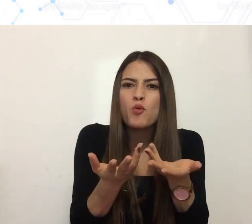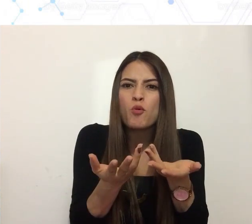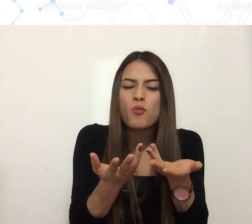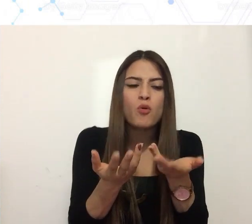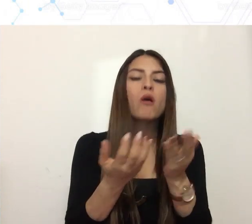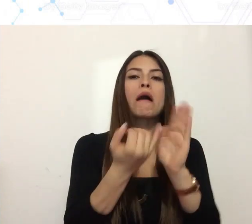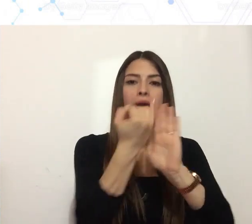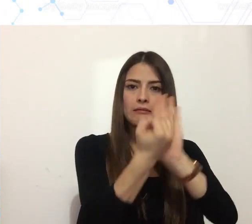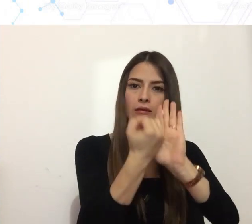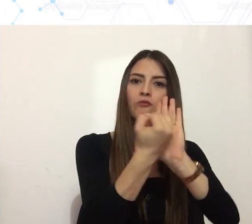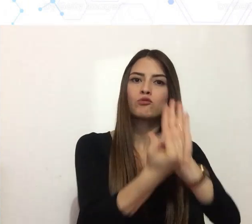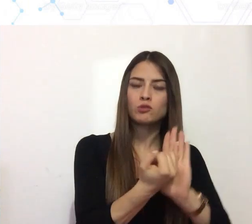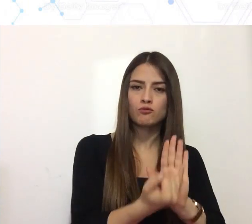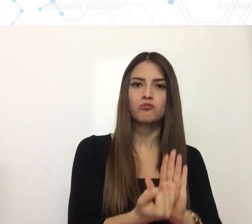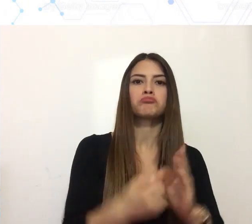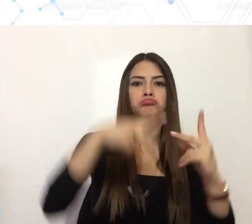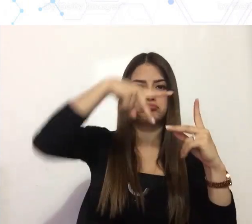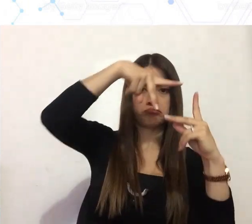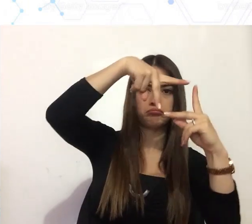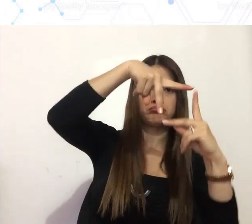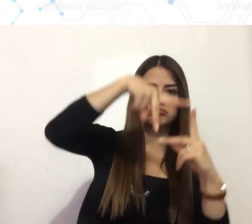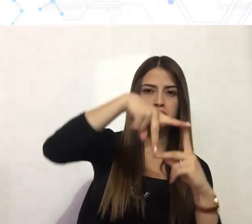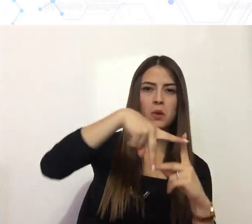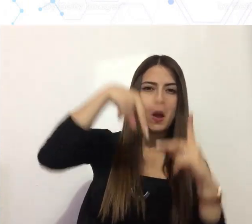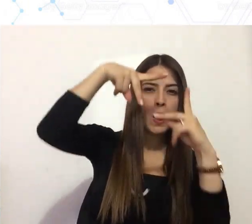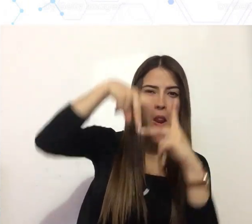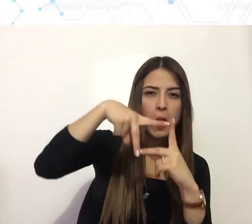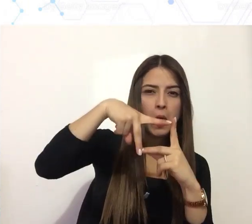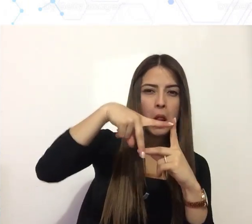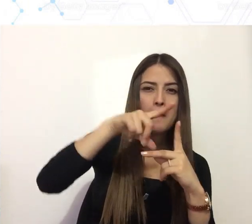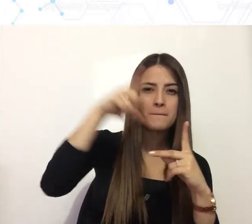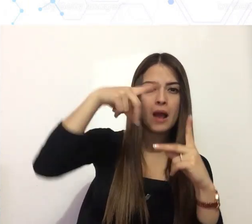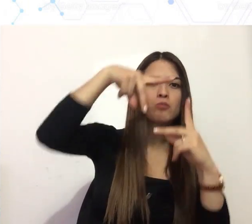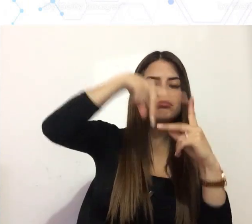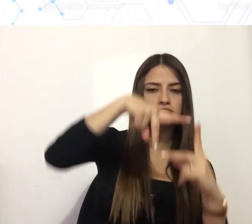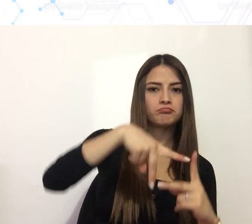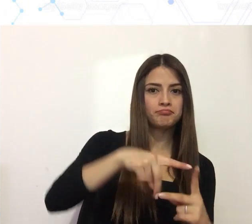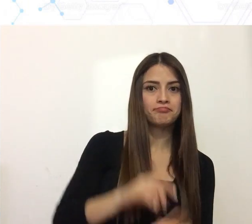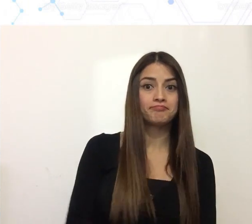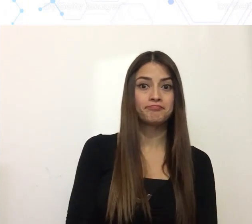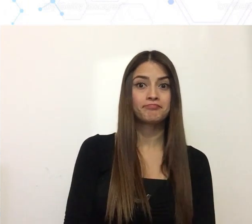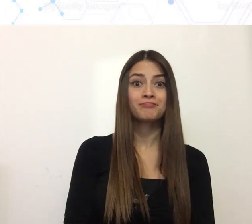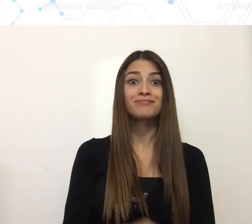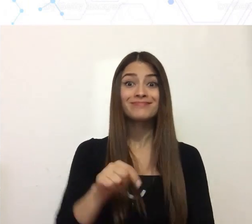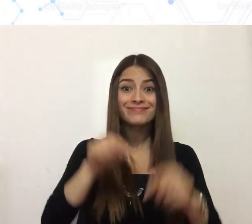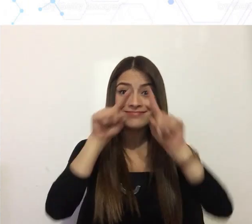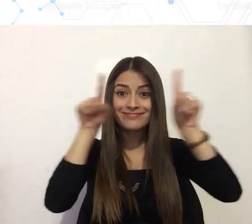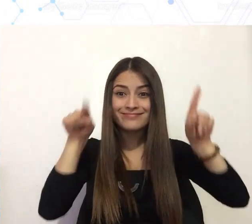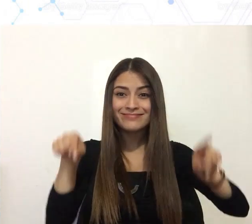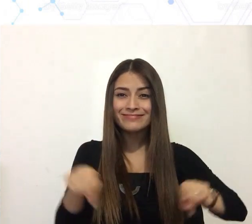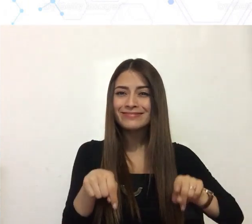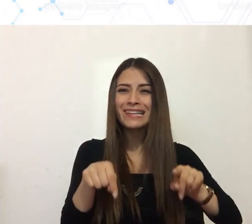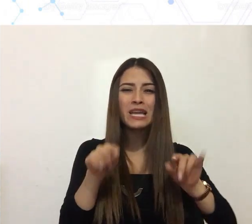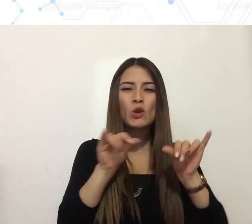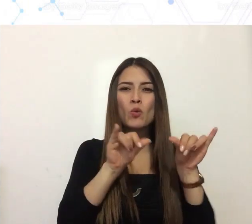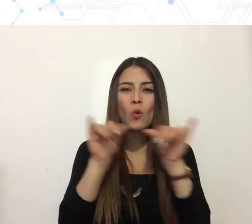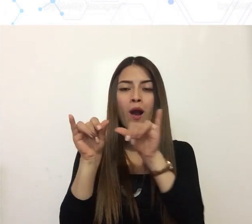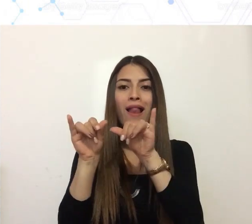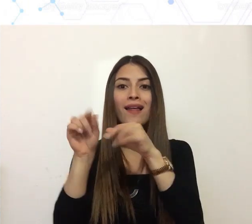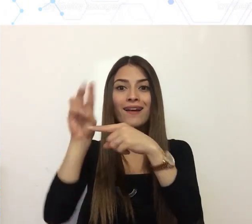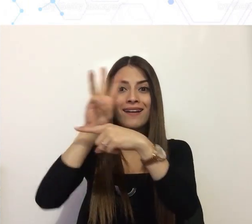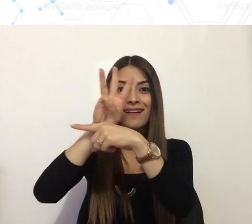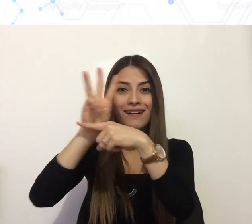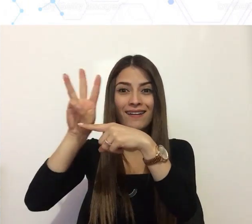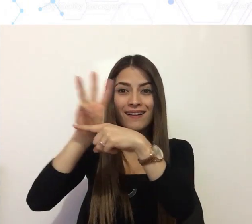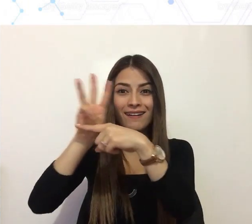que tengamos en cuenta que este gráfico corresponde al interactivo donde les he pedido que ingresemos,